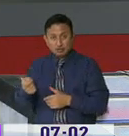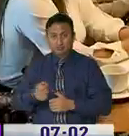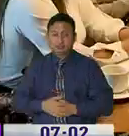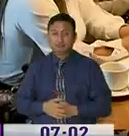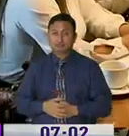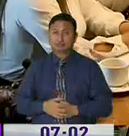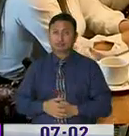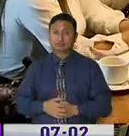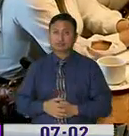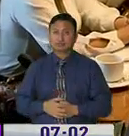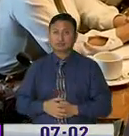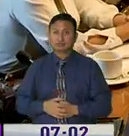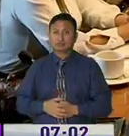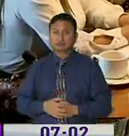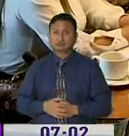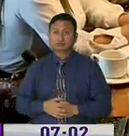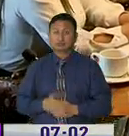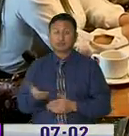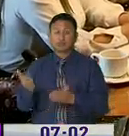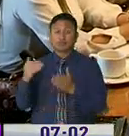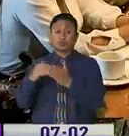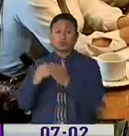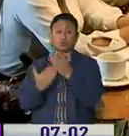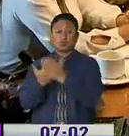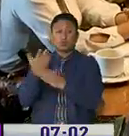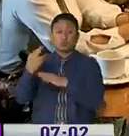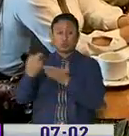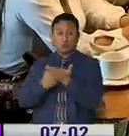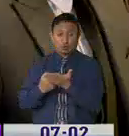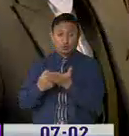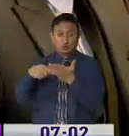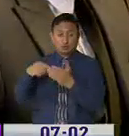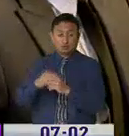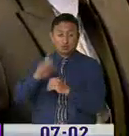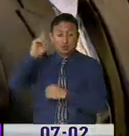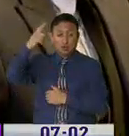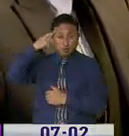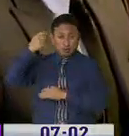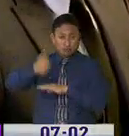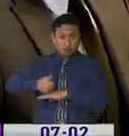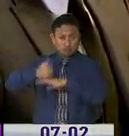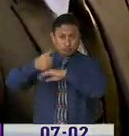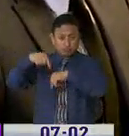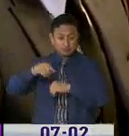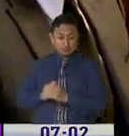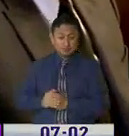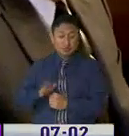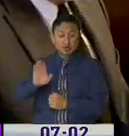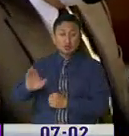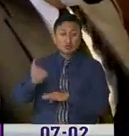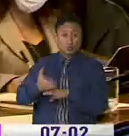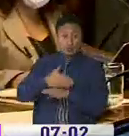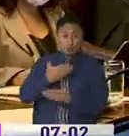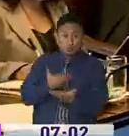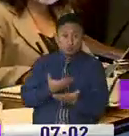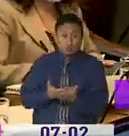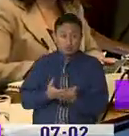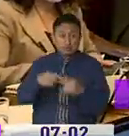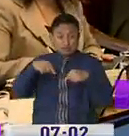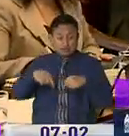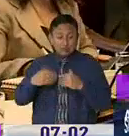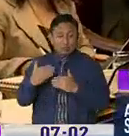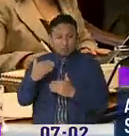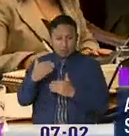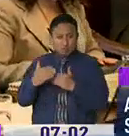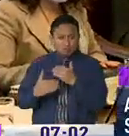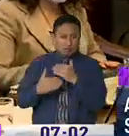nueva reunión, la que mantuvieron los transportistas con el gobierno, y es que en base a los ofrecimientos se van afinando detalles para la focalización del subsidio